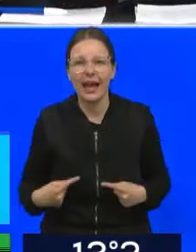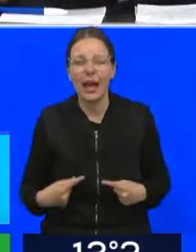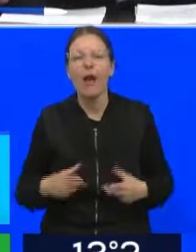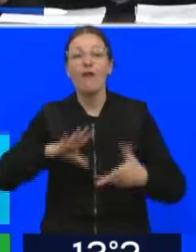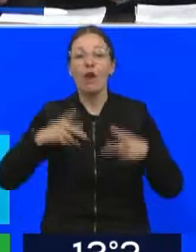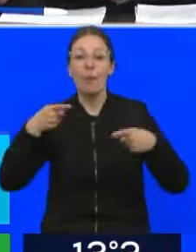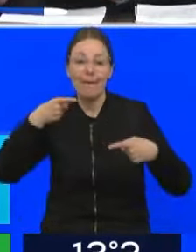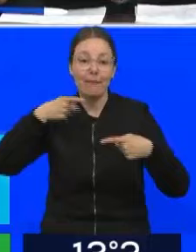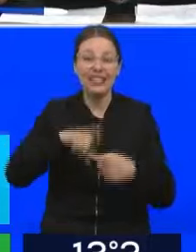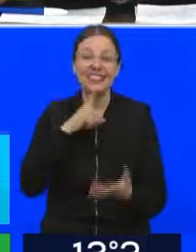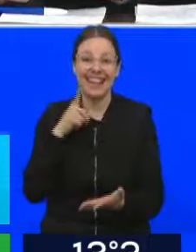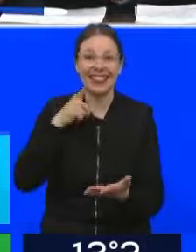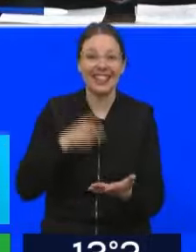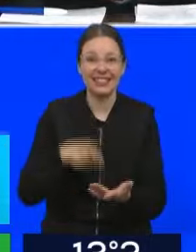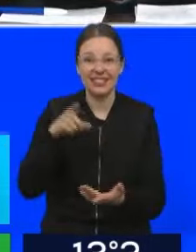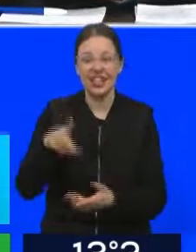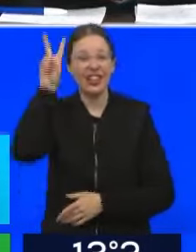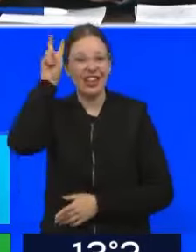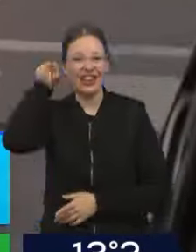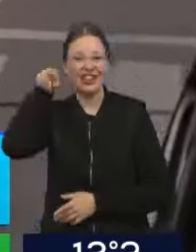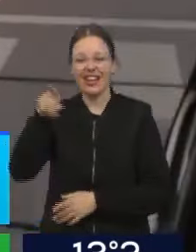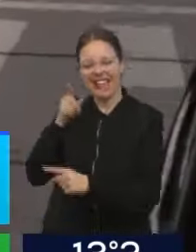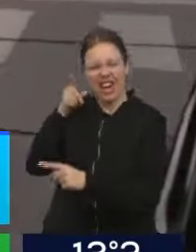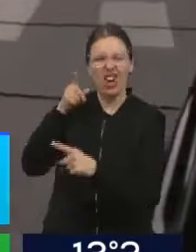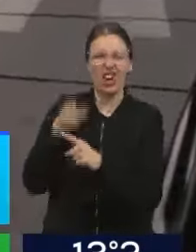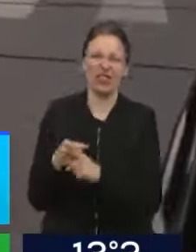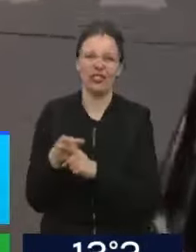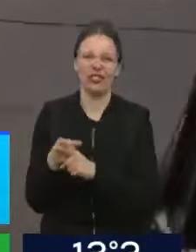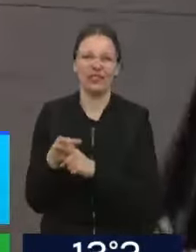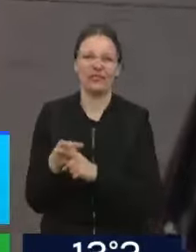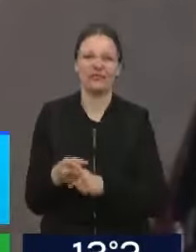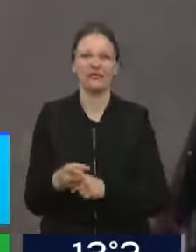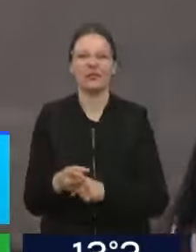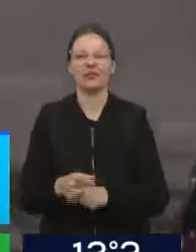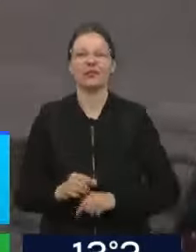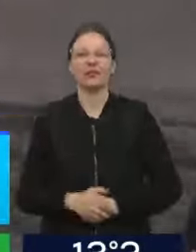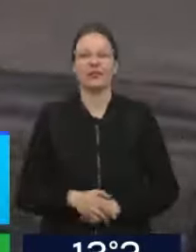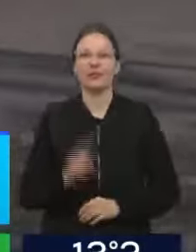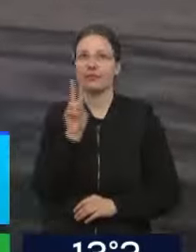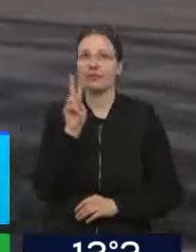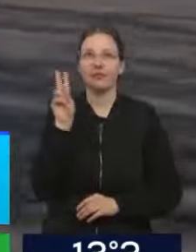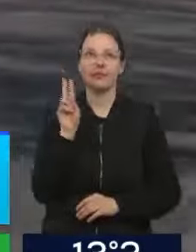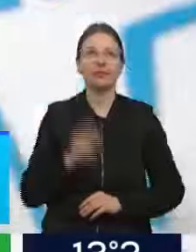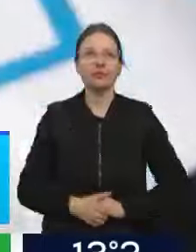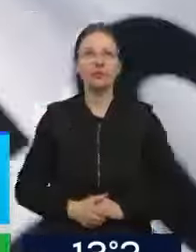porque se suma la eliminación del IDR, del IDC y también del Código de Aguas. Veamos la crónica.